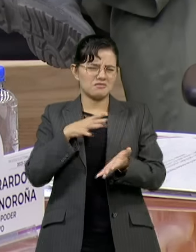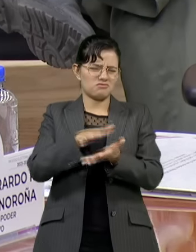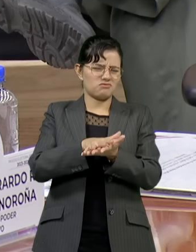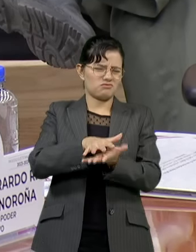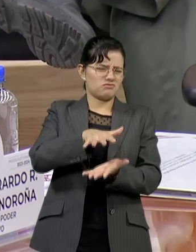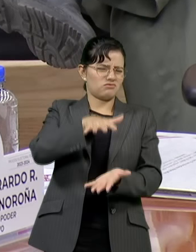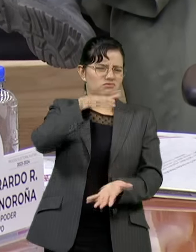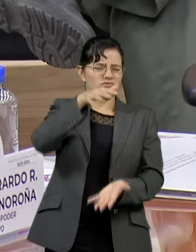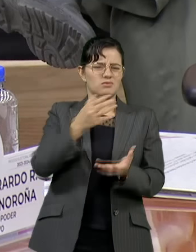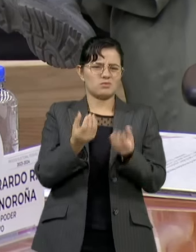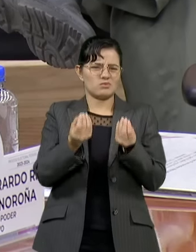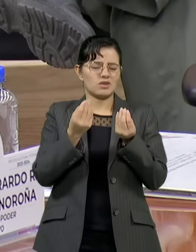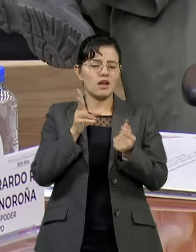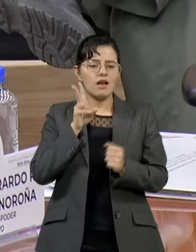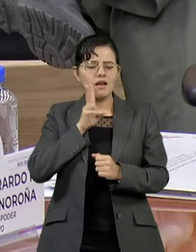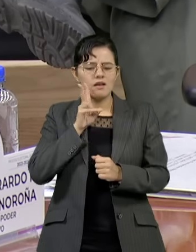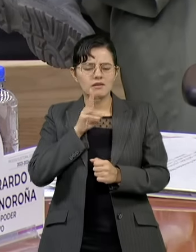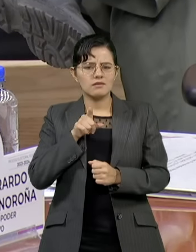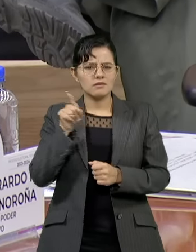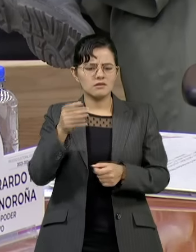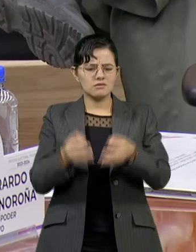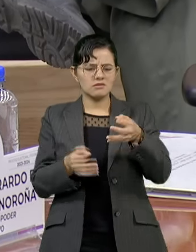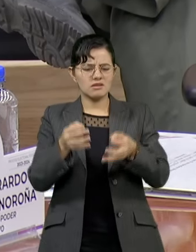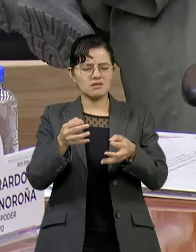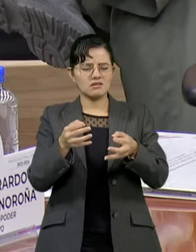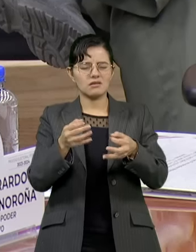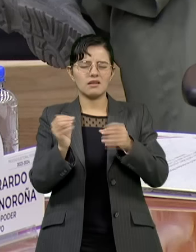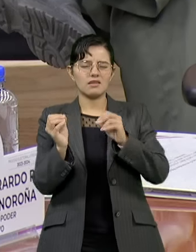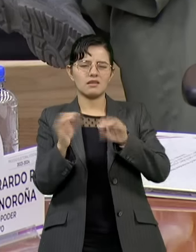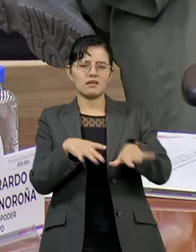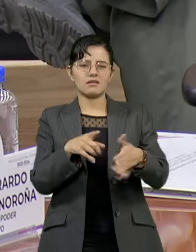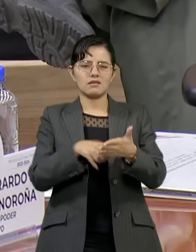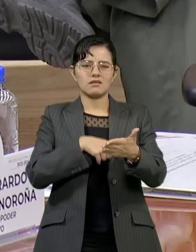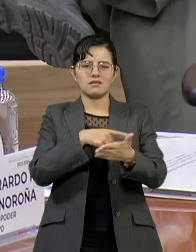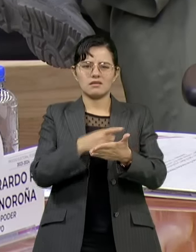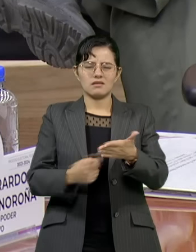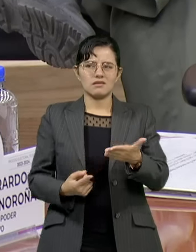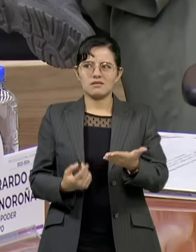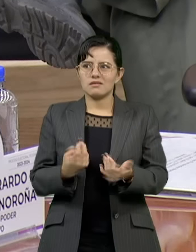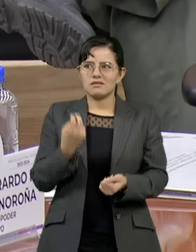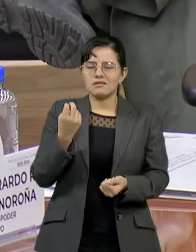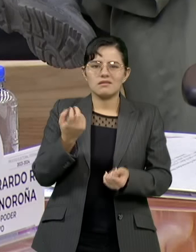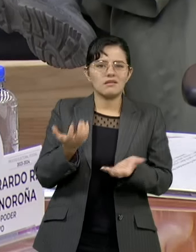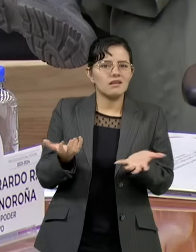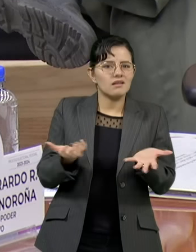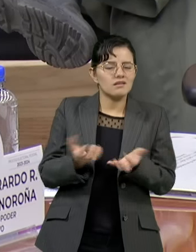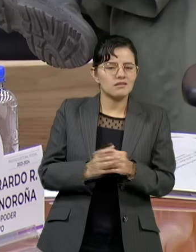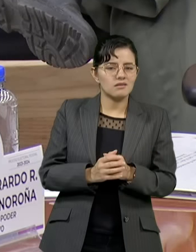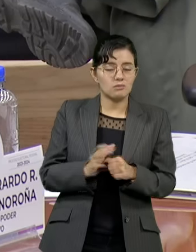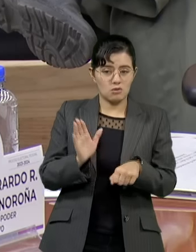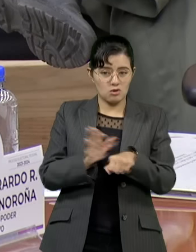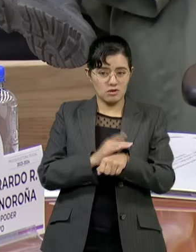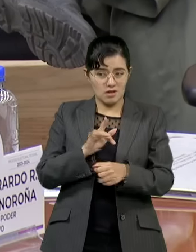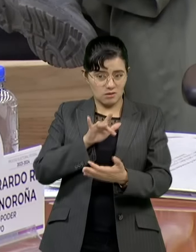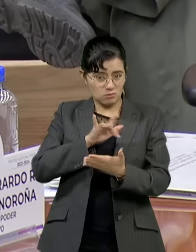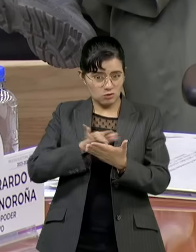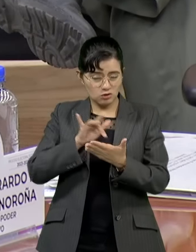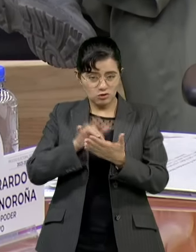montaña qué se hace frente a esa impunidad porque un apoyo psicológico pues no será